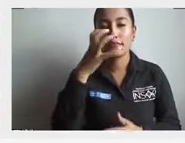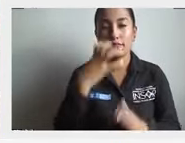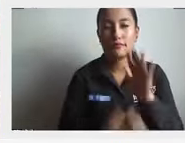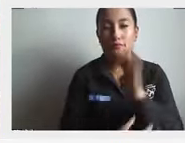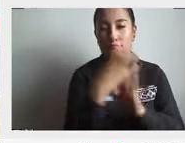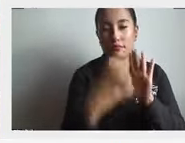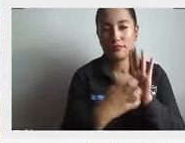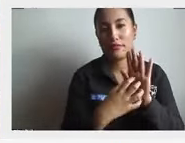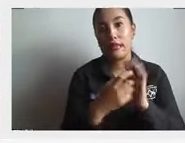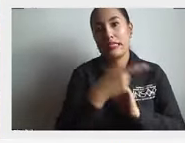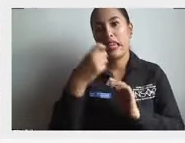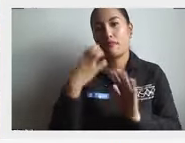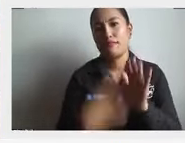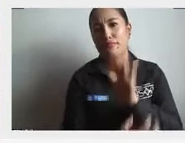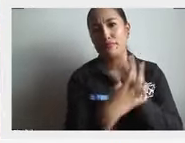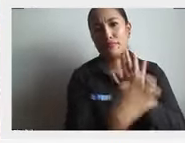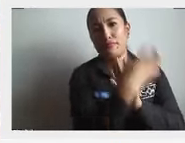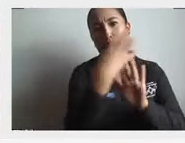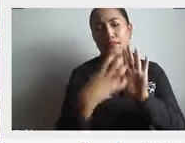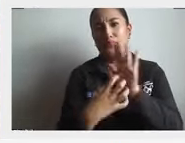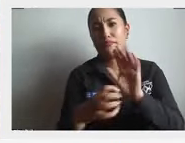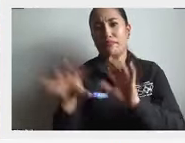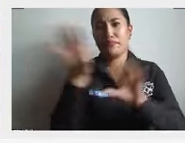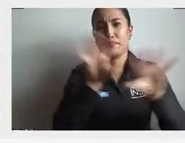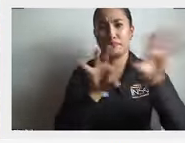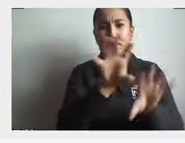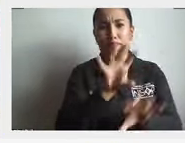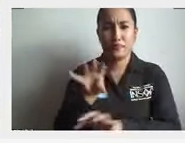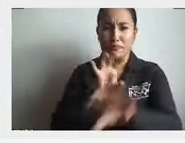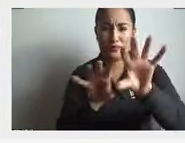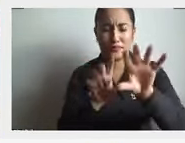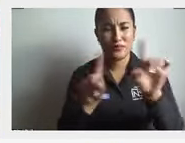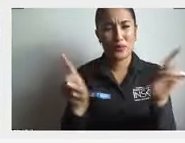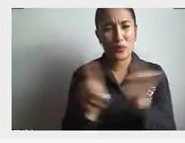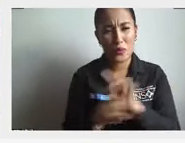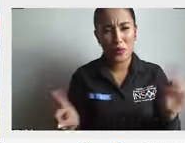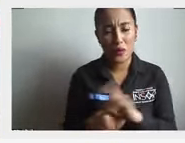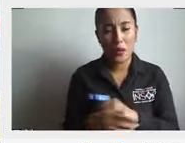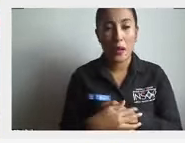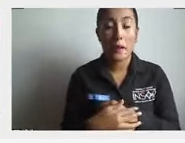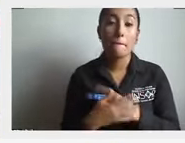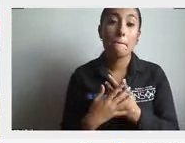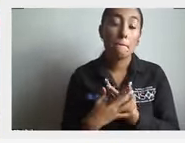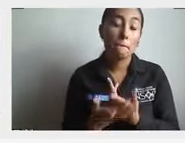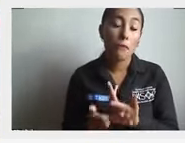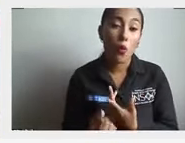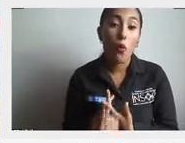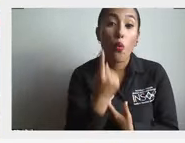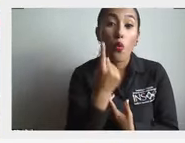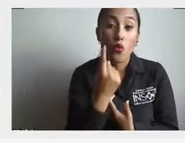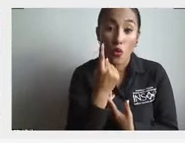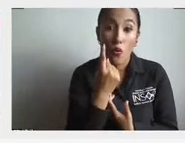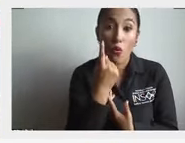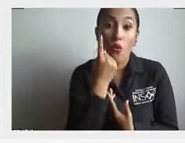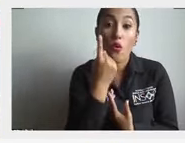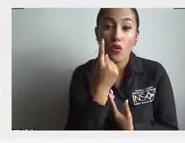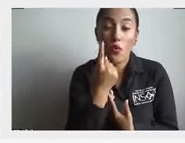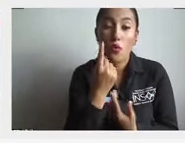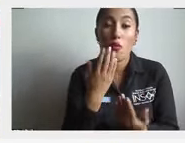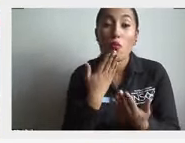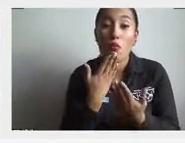1000 pictogramas, y en este tiempo de cuarentena los vamos a aprender los que más podamos. Es que si se aprende uno solo, buenos